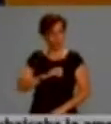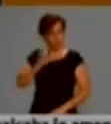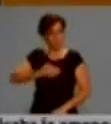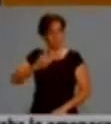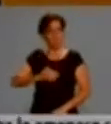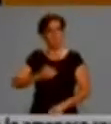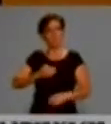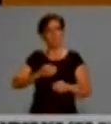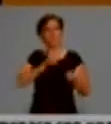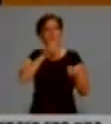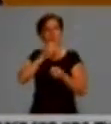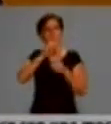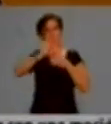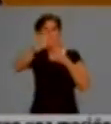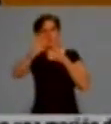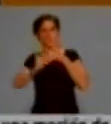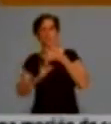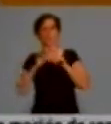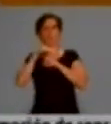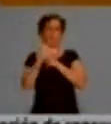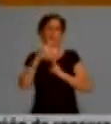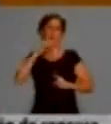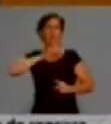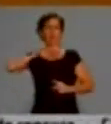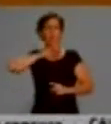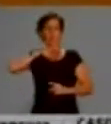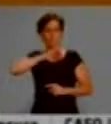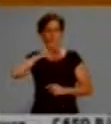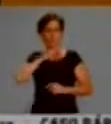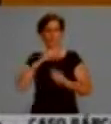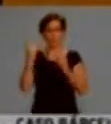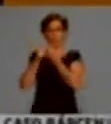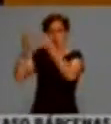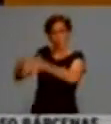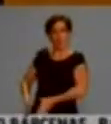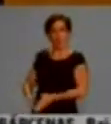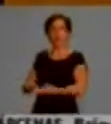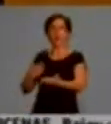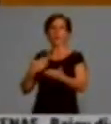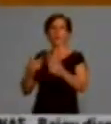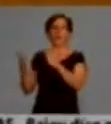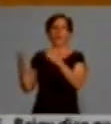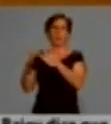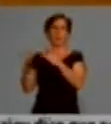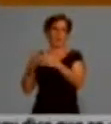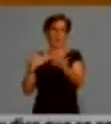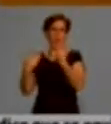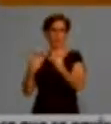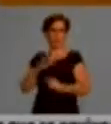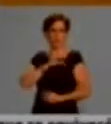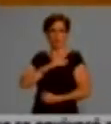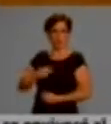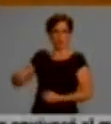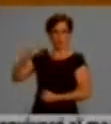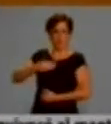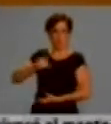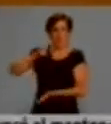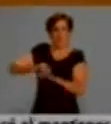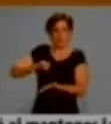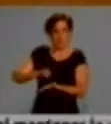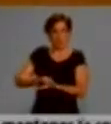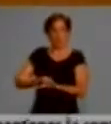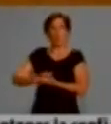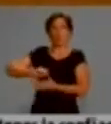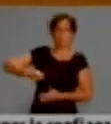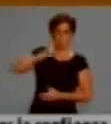una serie de episodios que serían cómicos si no reflejaran la turbia relación del señor Bárcenas con su partido, del tesorero del primer partido del país en este